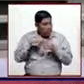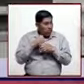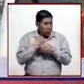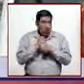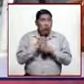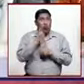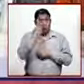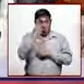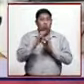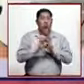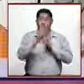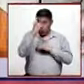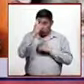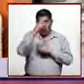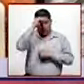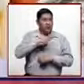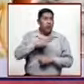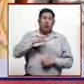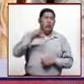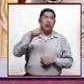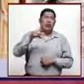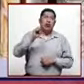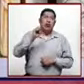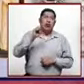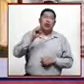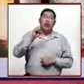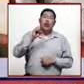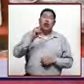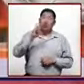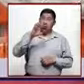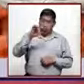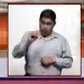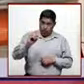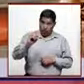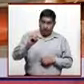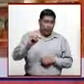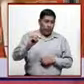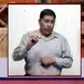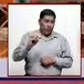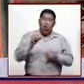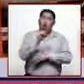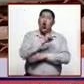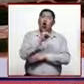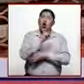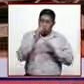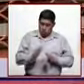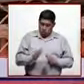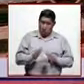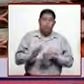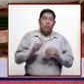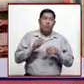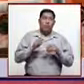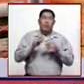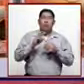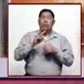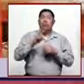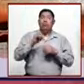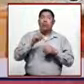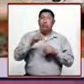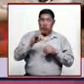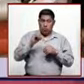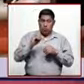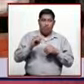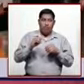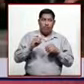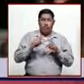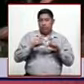caso, el señor Leoncio Fernández Porco, conductor del camión marca Volvo 1534